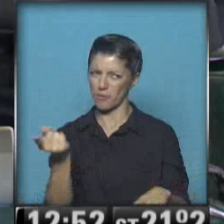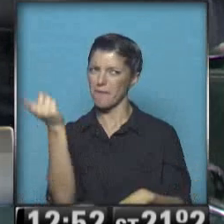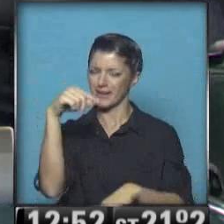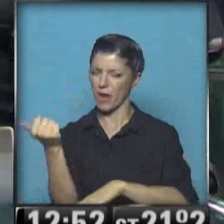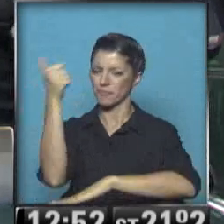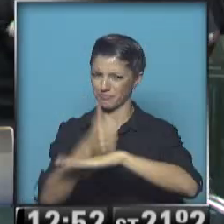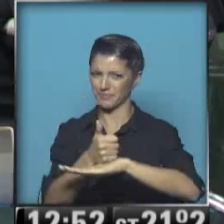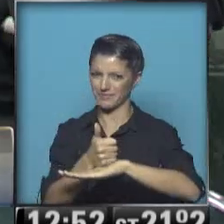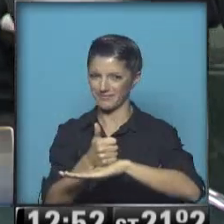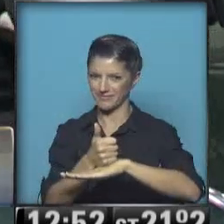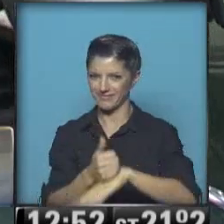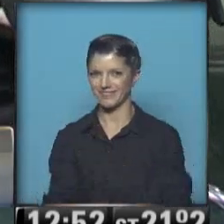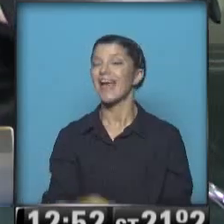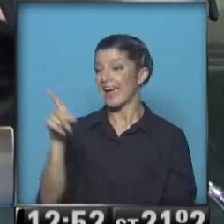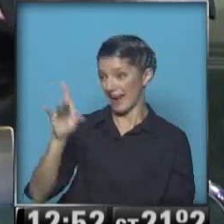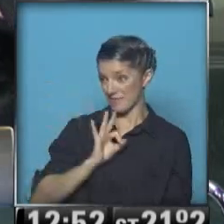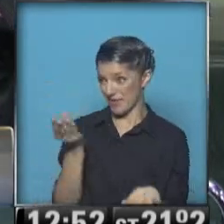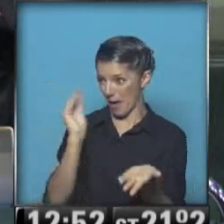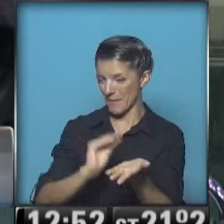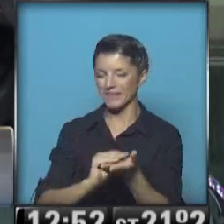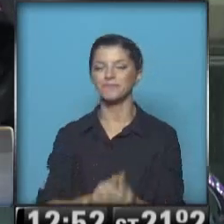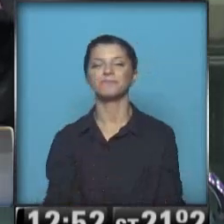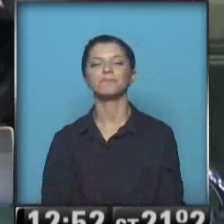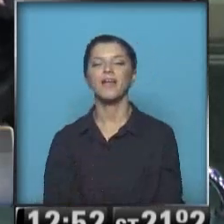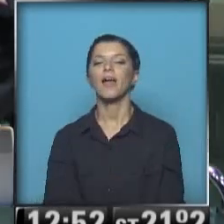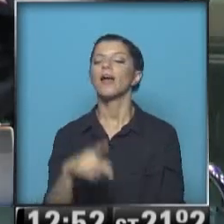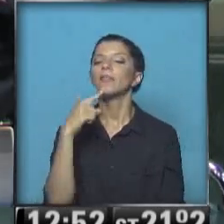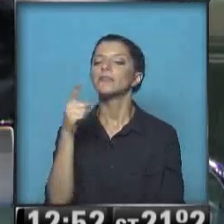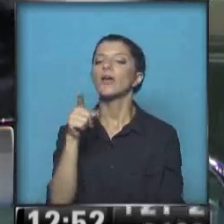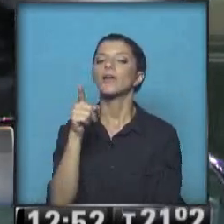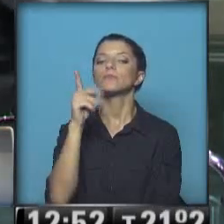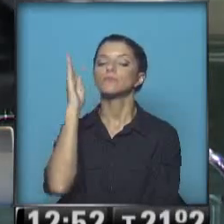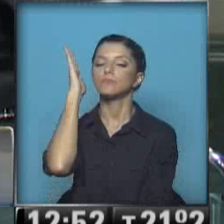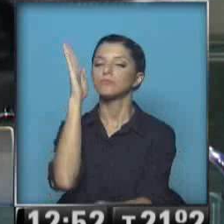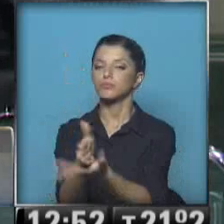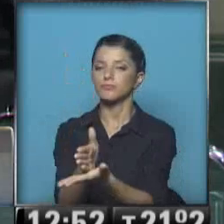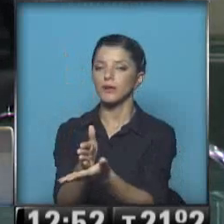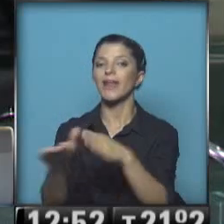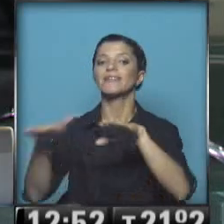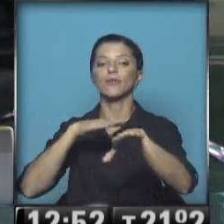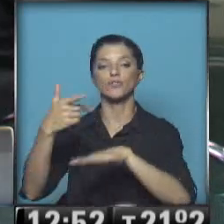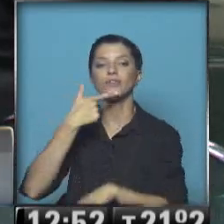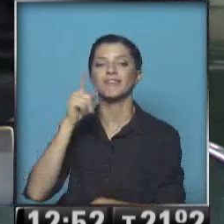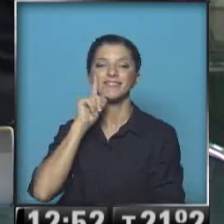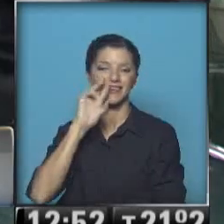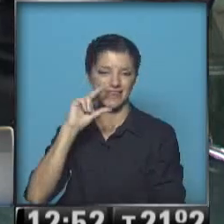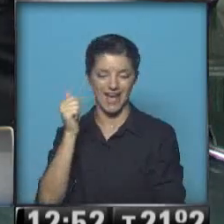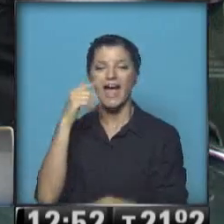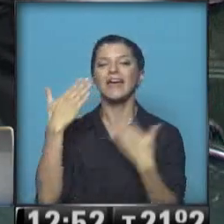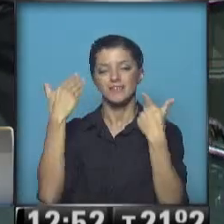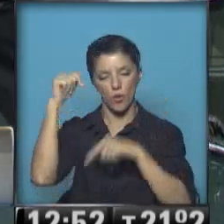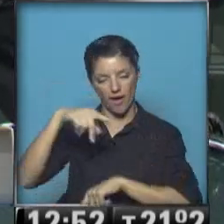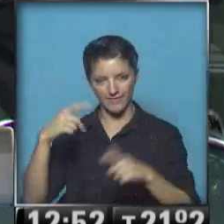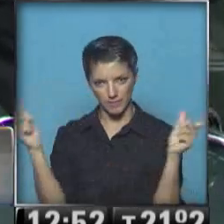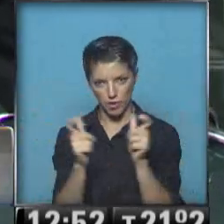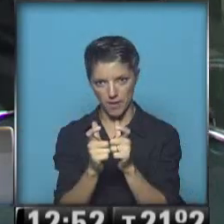digo nunca están los planes pide que se que se conden lo que sucede en Siria y saluda por el programa José de Victoria